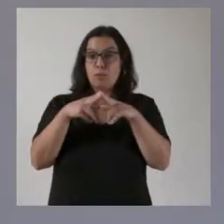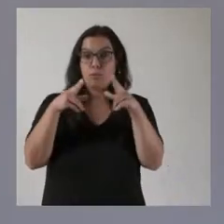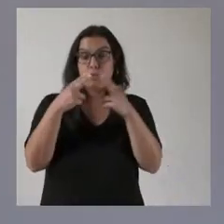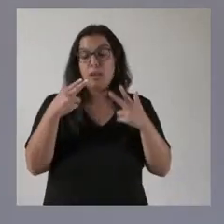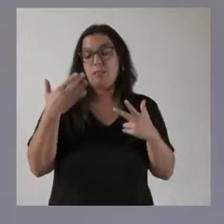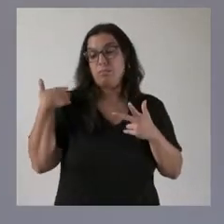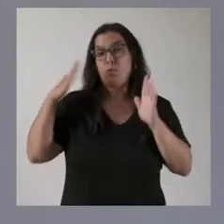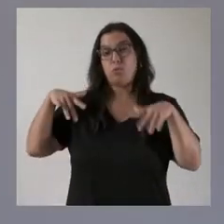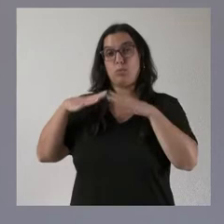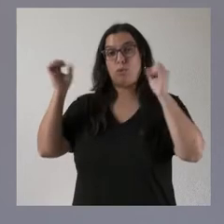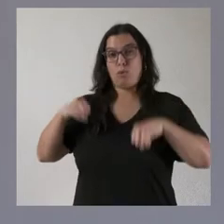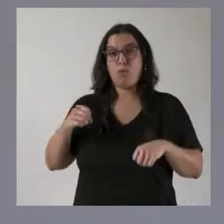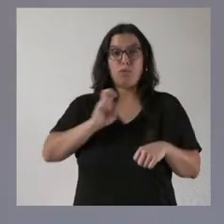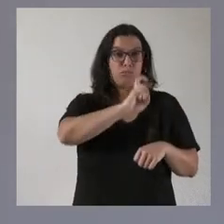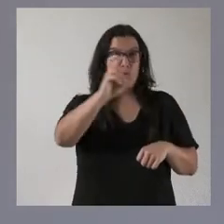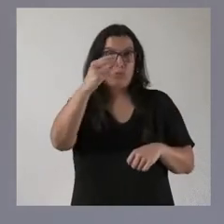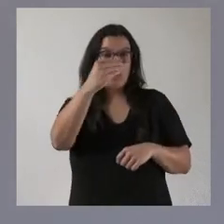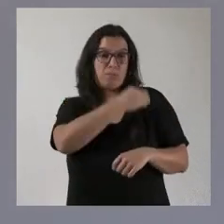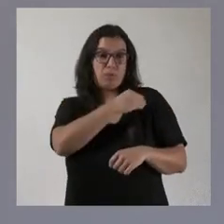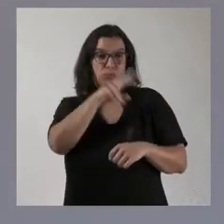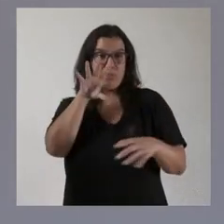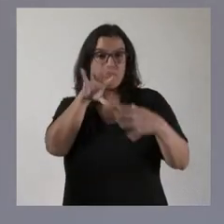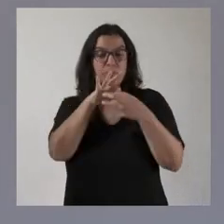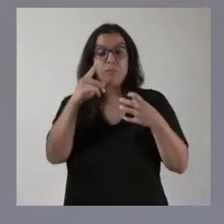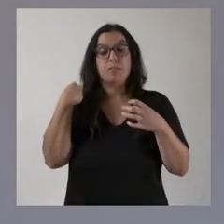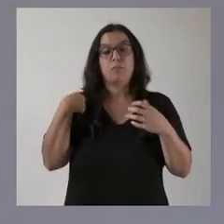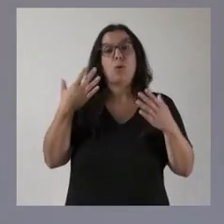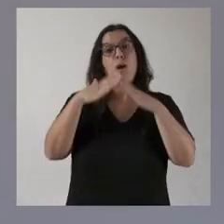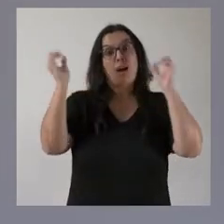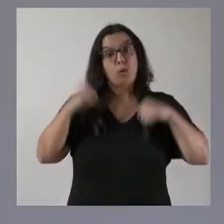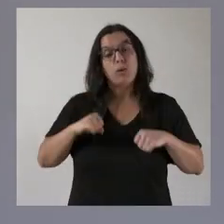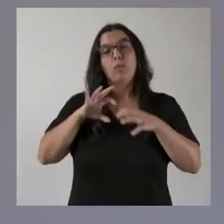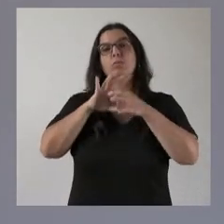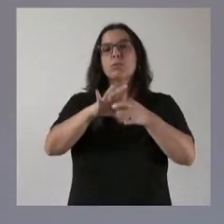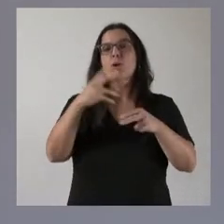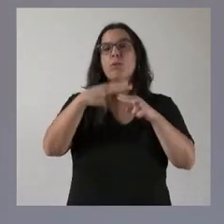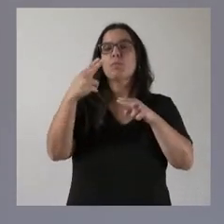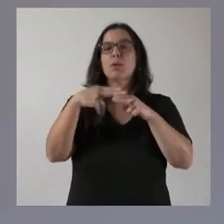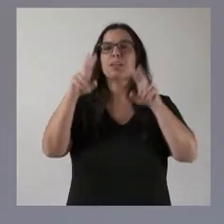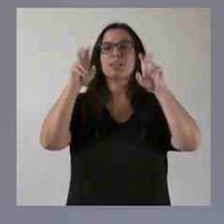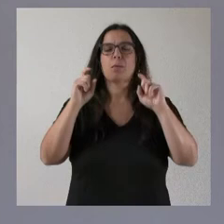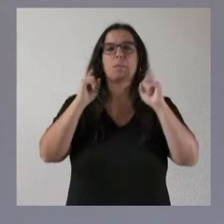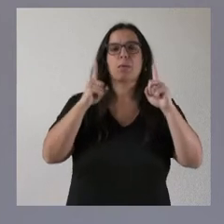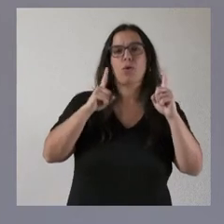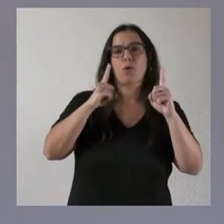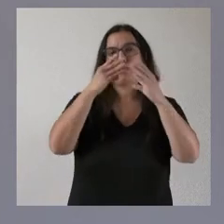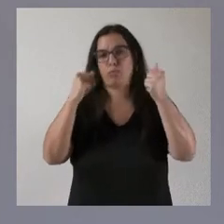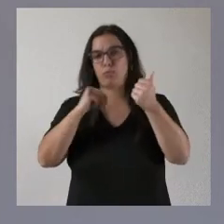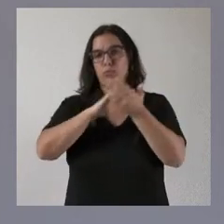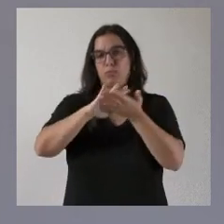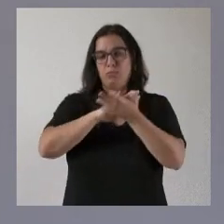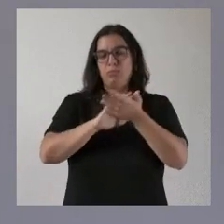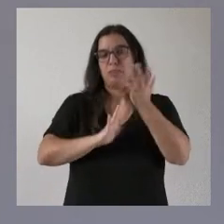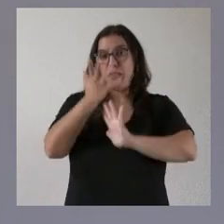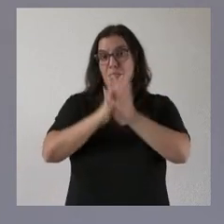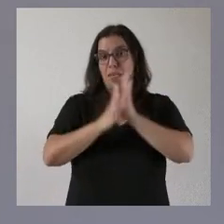que se han formulado anteriormente Y que ese acuerdo avanzaban políticas en materia de prevención y extinción de incendios pues